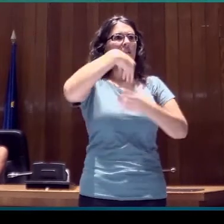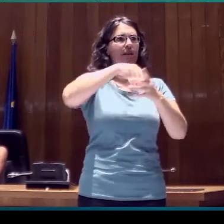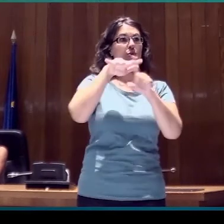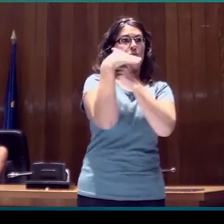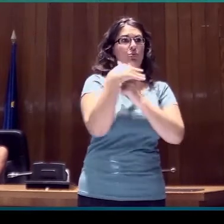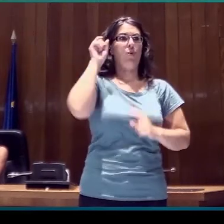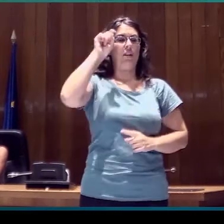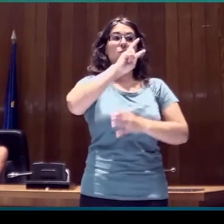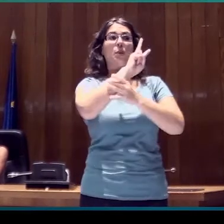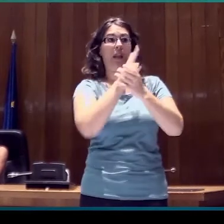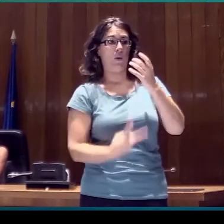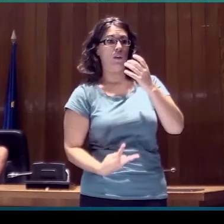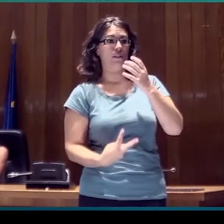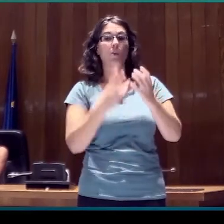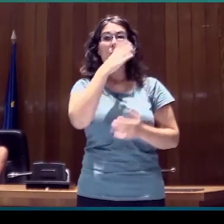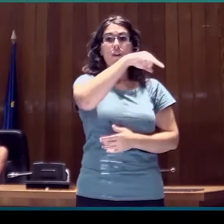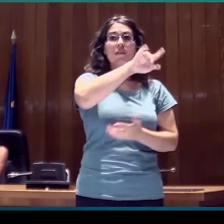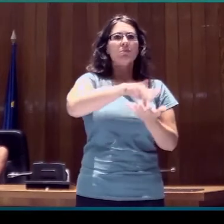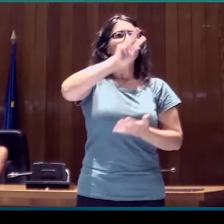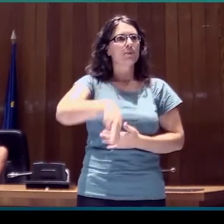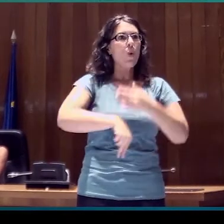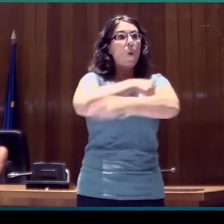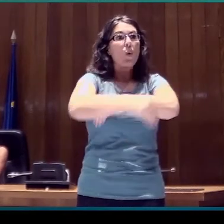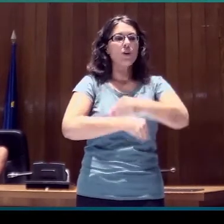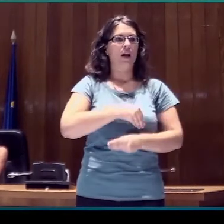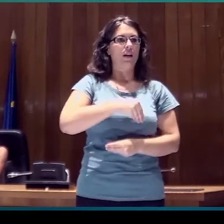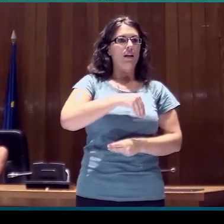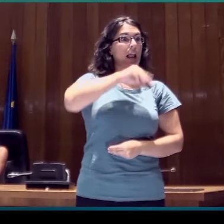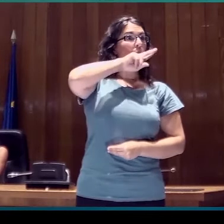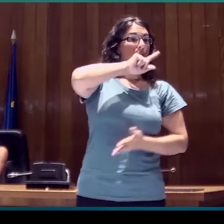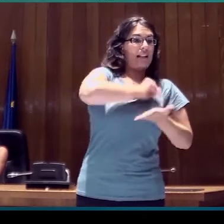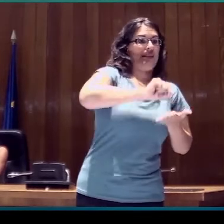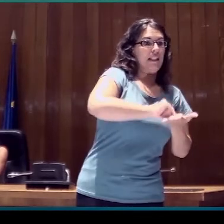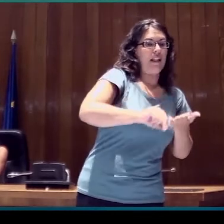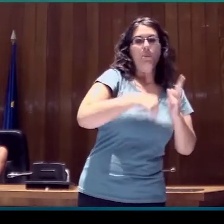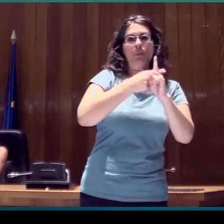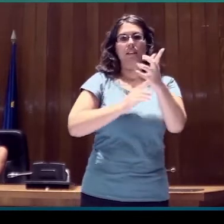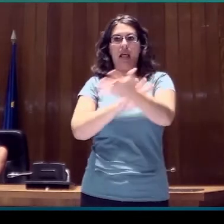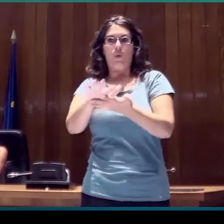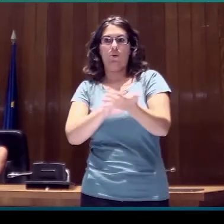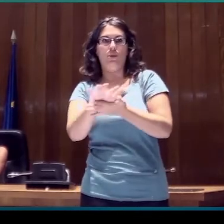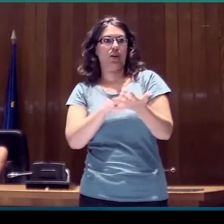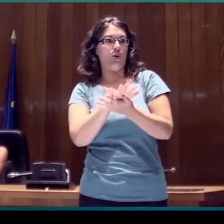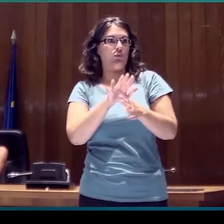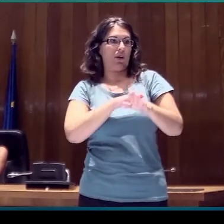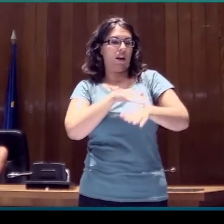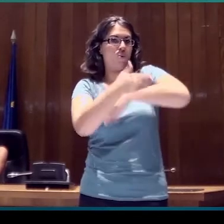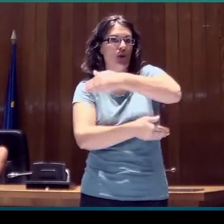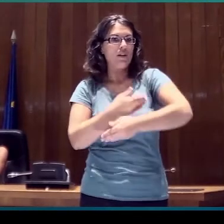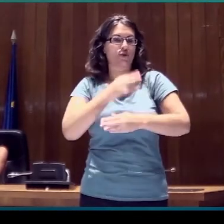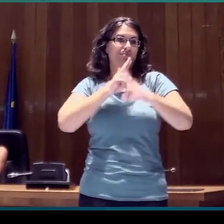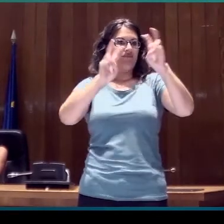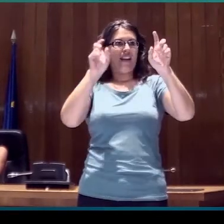en los que utilizamos la lengua oral y escrita y la lengua de signos en los procesos de enseñanza